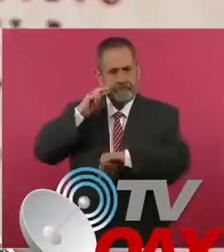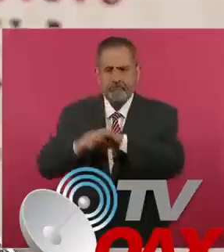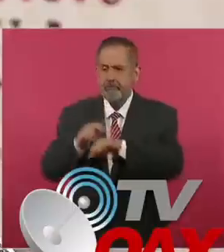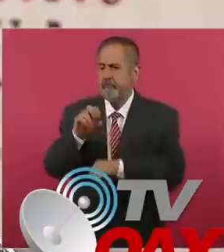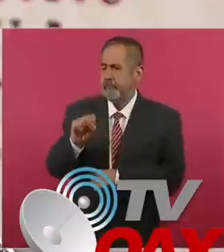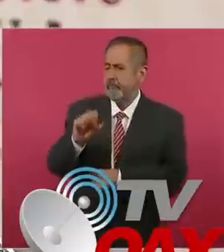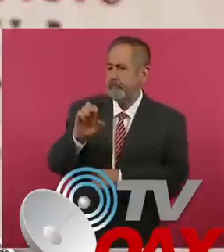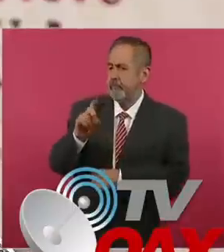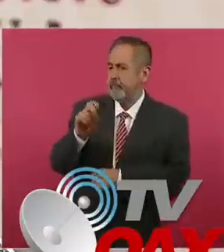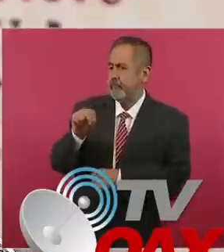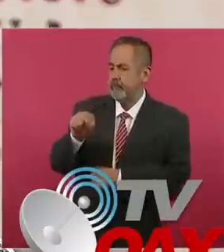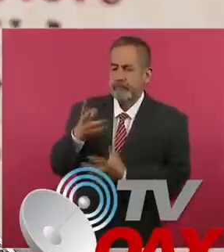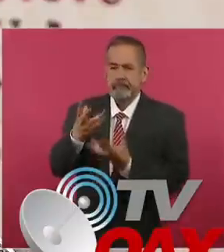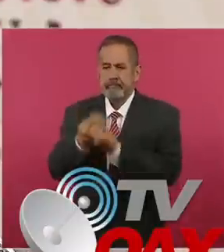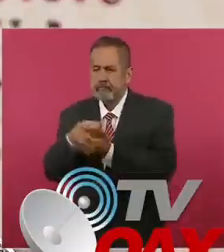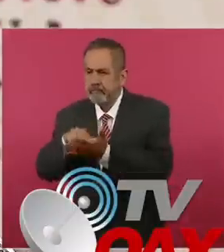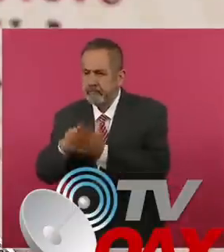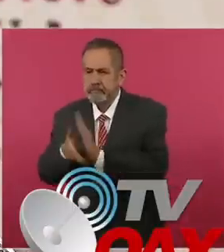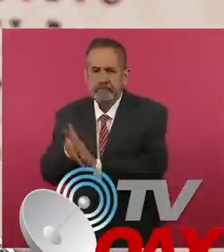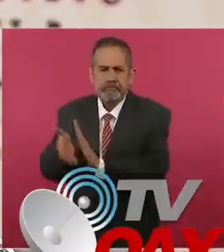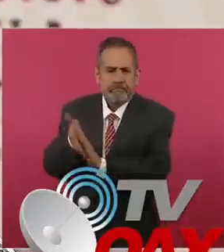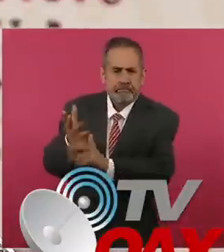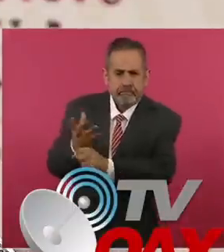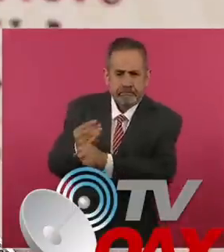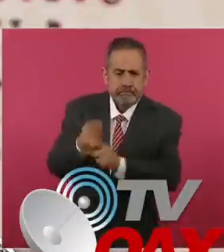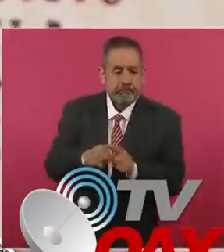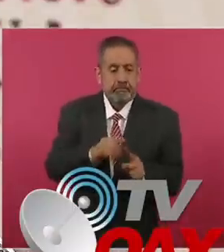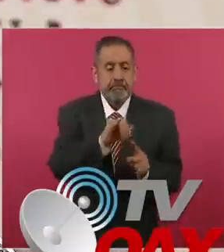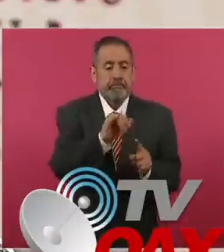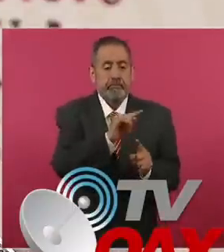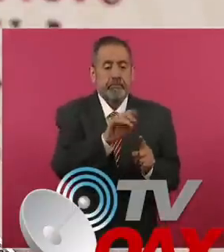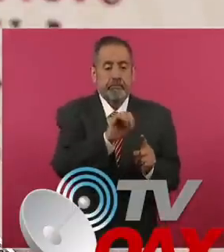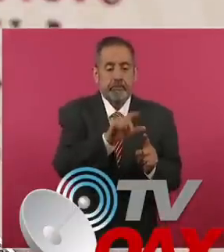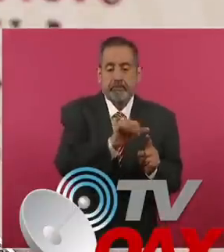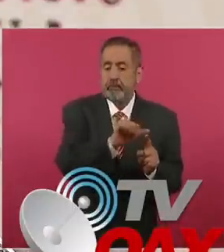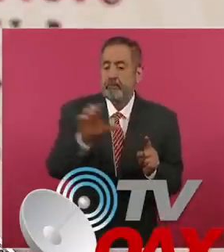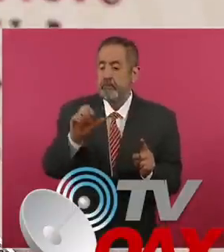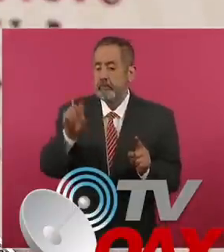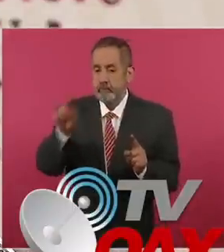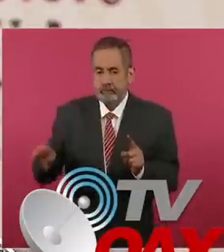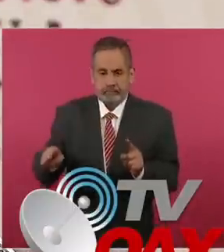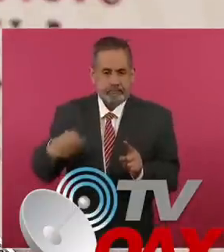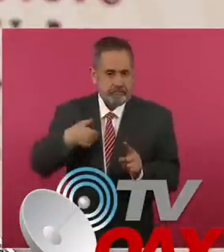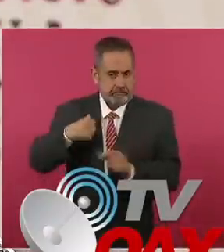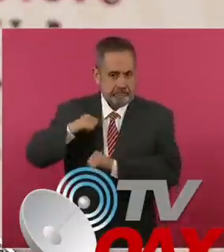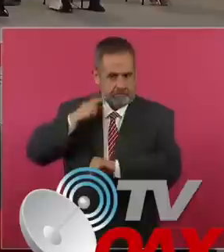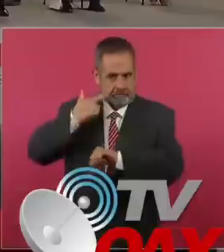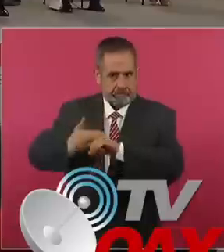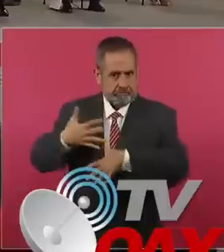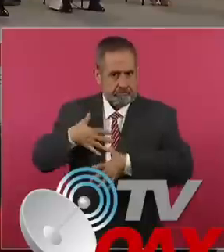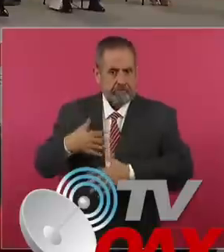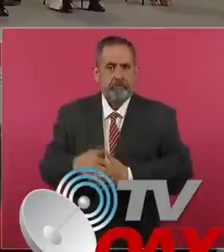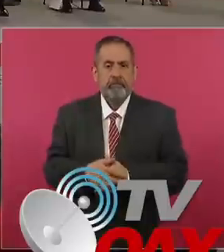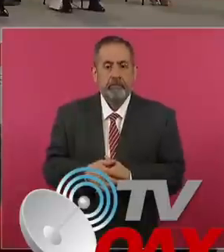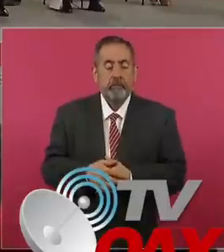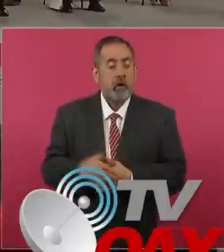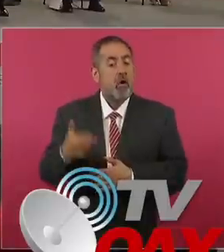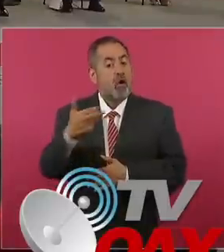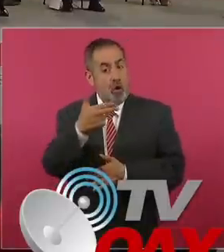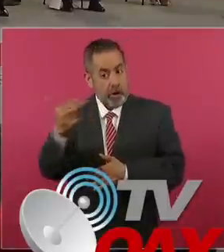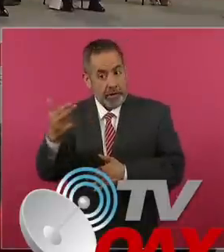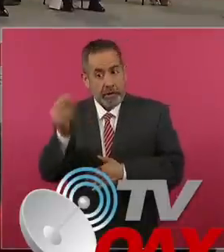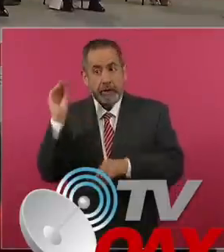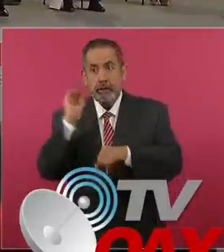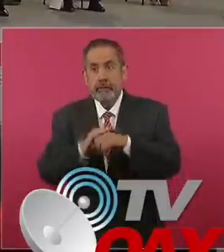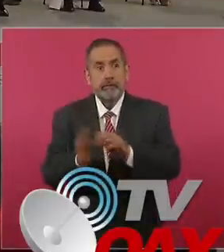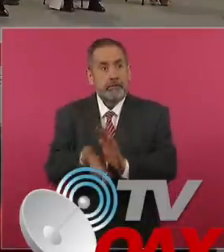Nacional ejecuta en el tramo 4 que va de Izamal a Cancún. El hotel de Chichén Itzá, que se construye en un